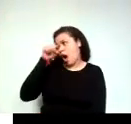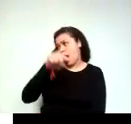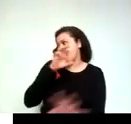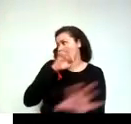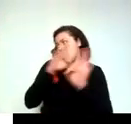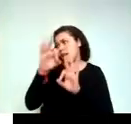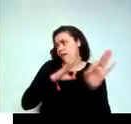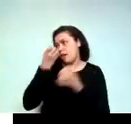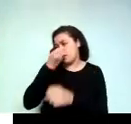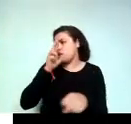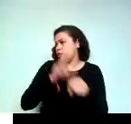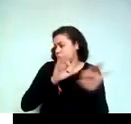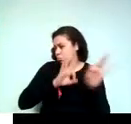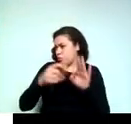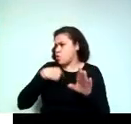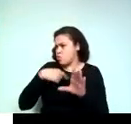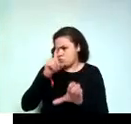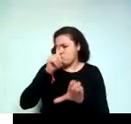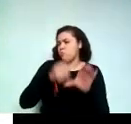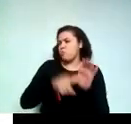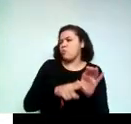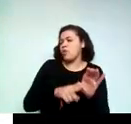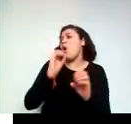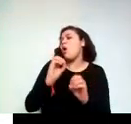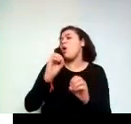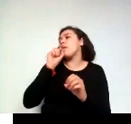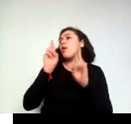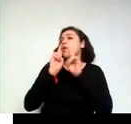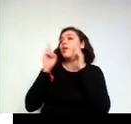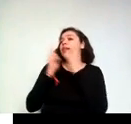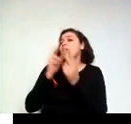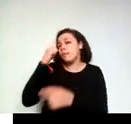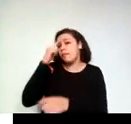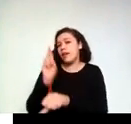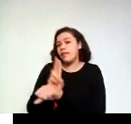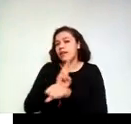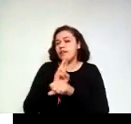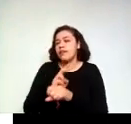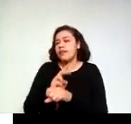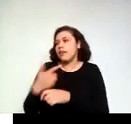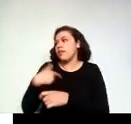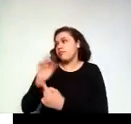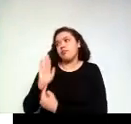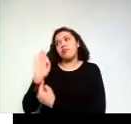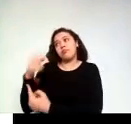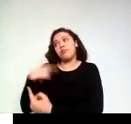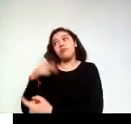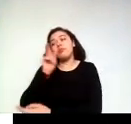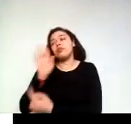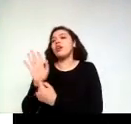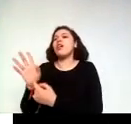pertenecen a la Secretaría del Trabajo o bien que están acreditados como unidades de verificación. No cualquiera puede venir